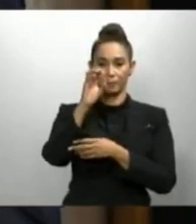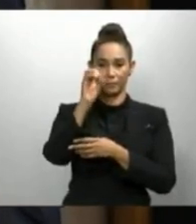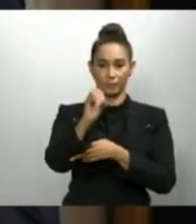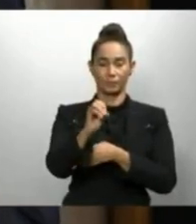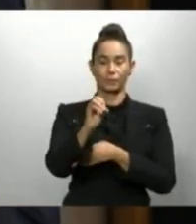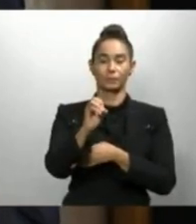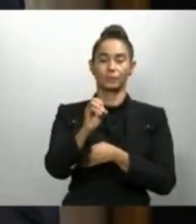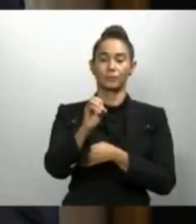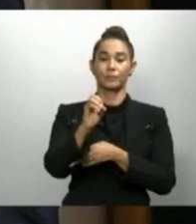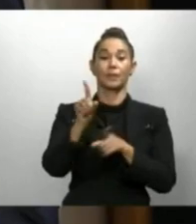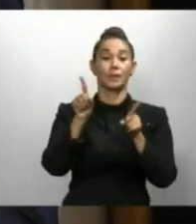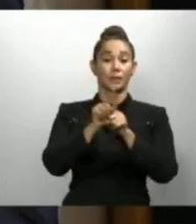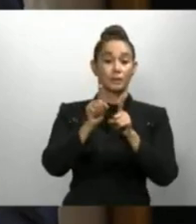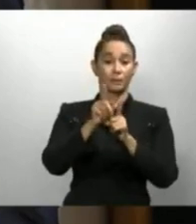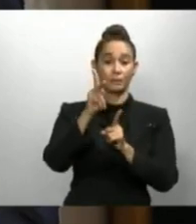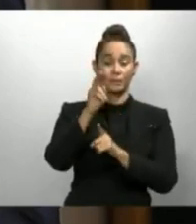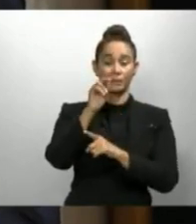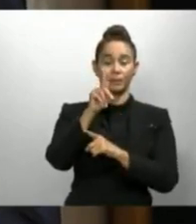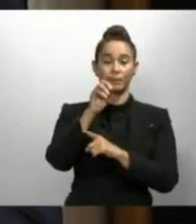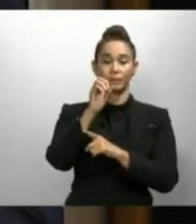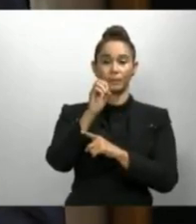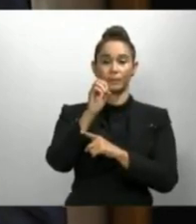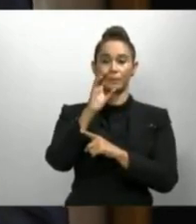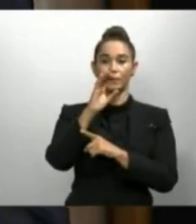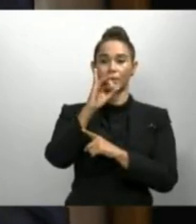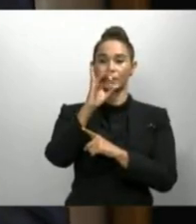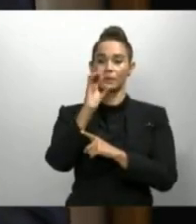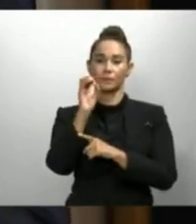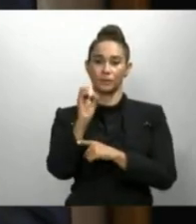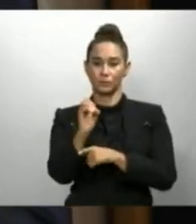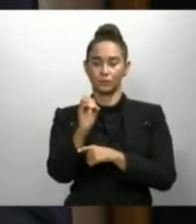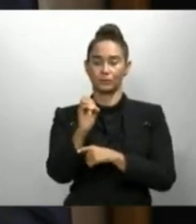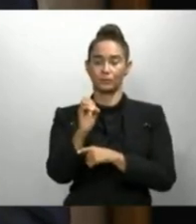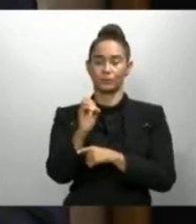pergamanato de potasio, cloruro de metileno,